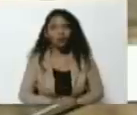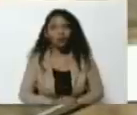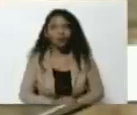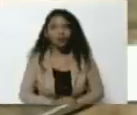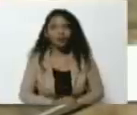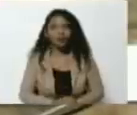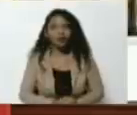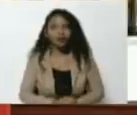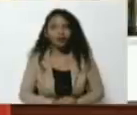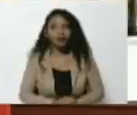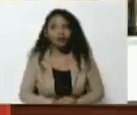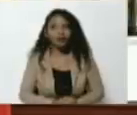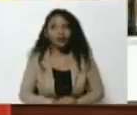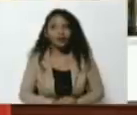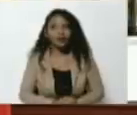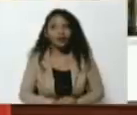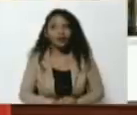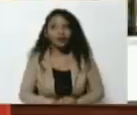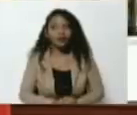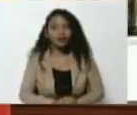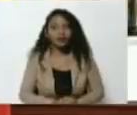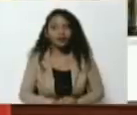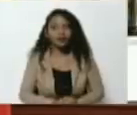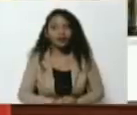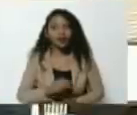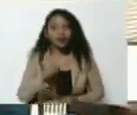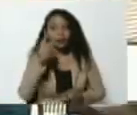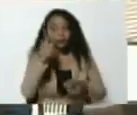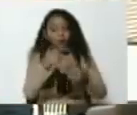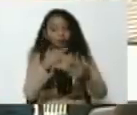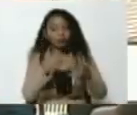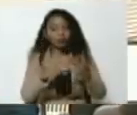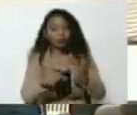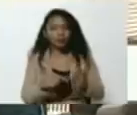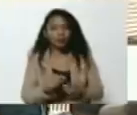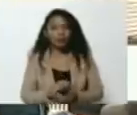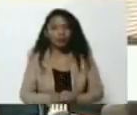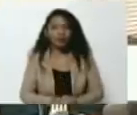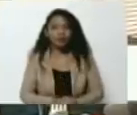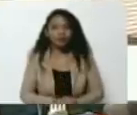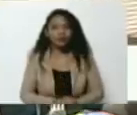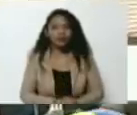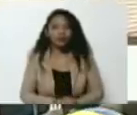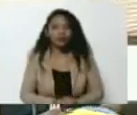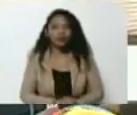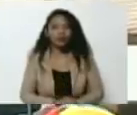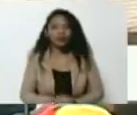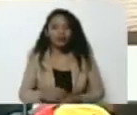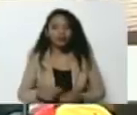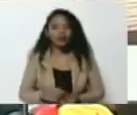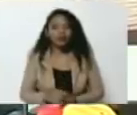Pedro Infante y Víctor Clar. Batman, Robin y Gatúbela.